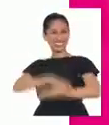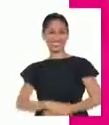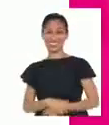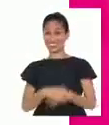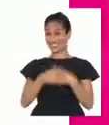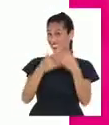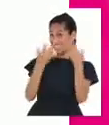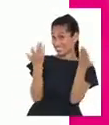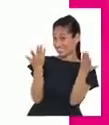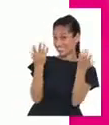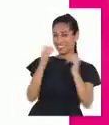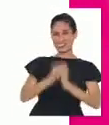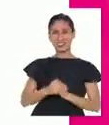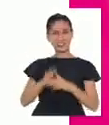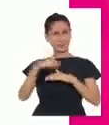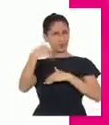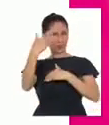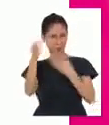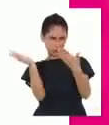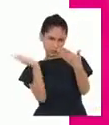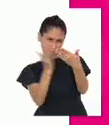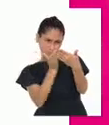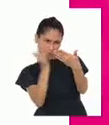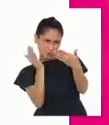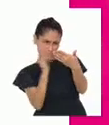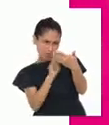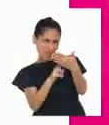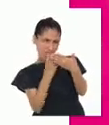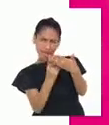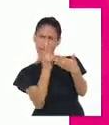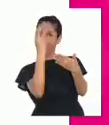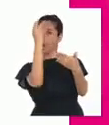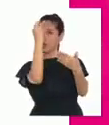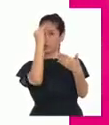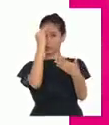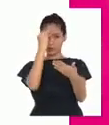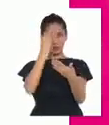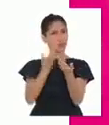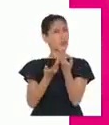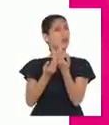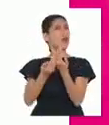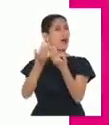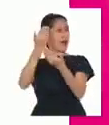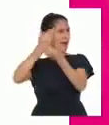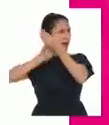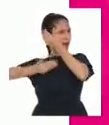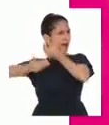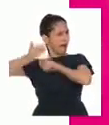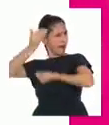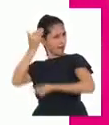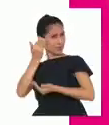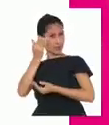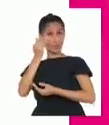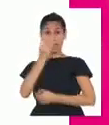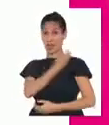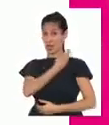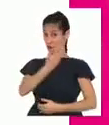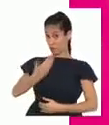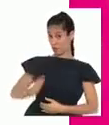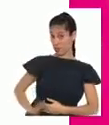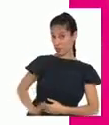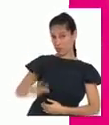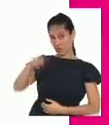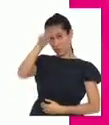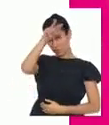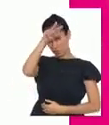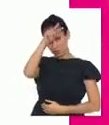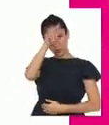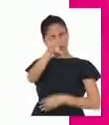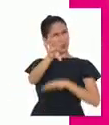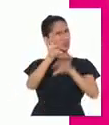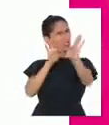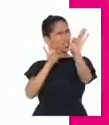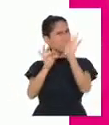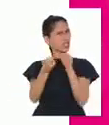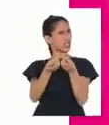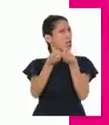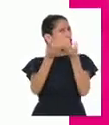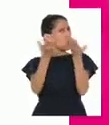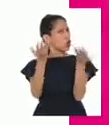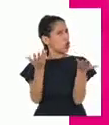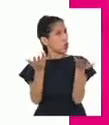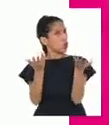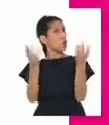Entonces, después de saber cómo se han elegido a las autoridades en el Perú desde el siglo XIX hasta la actualidad, ¿crees que es